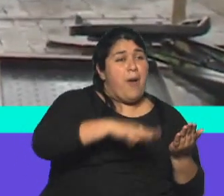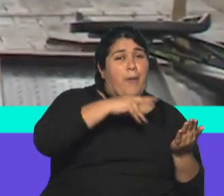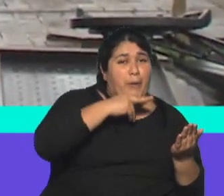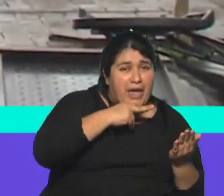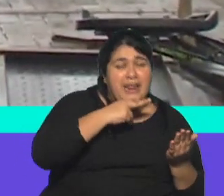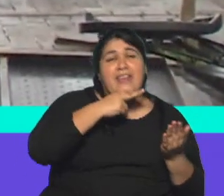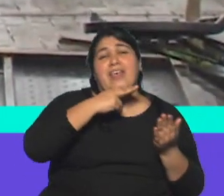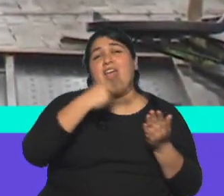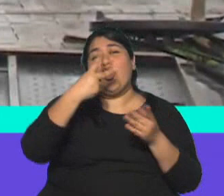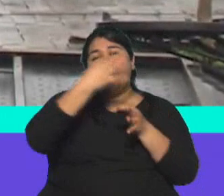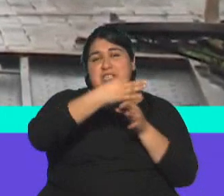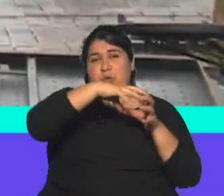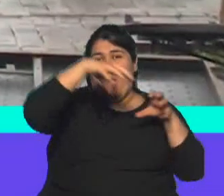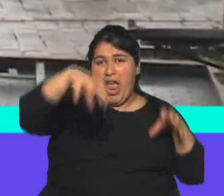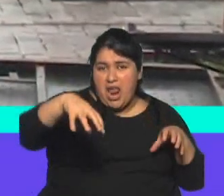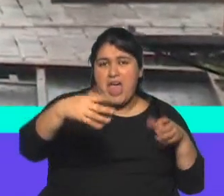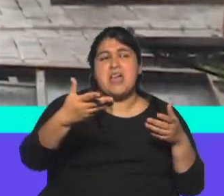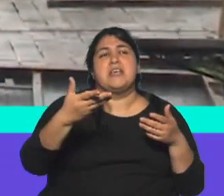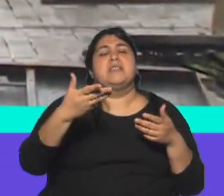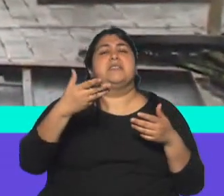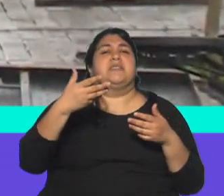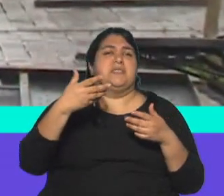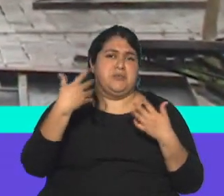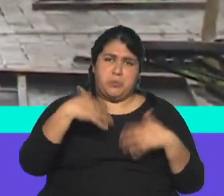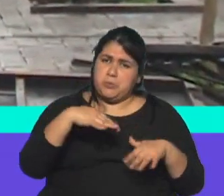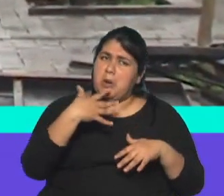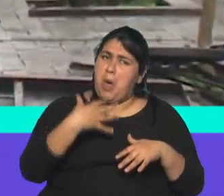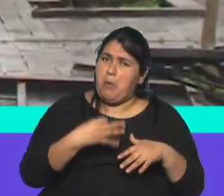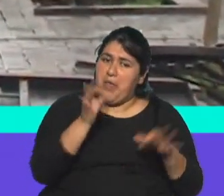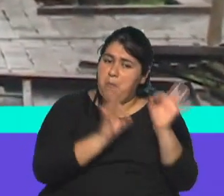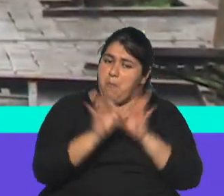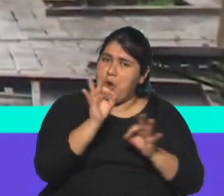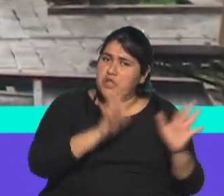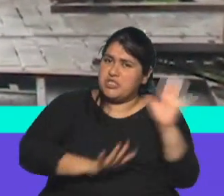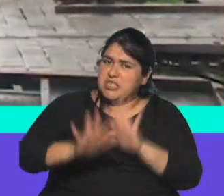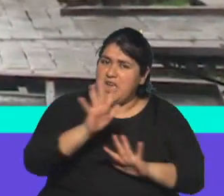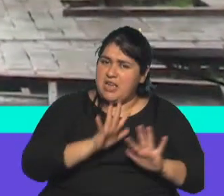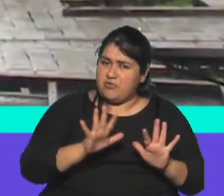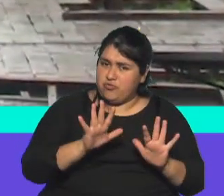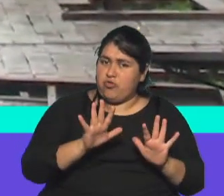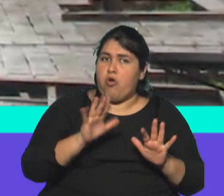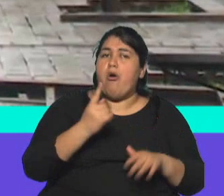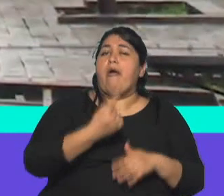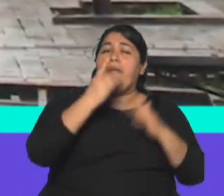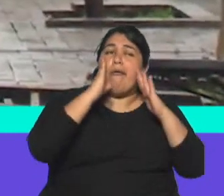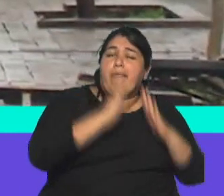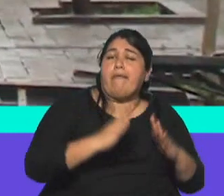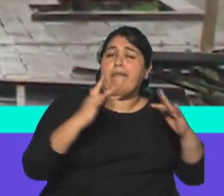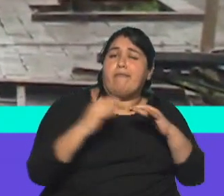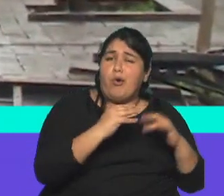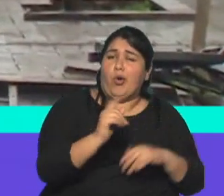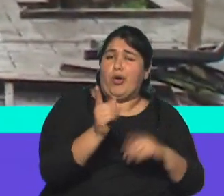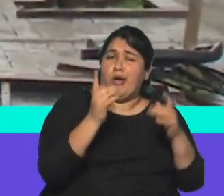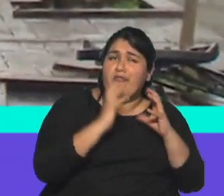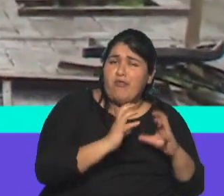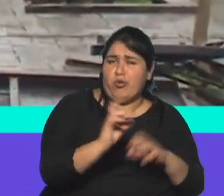con dos escuelas en la zona. La verdad que es un proyecto, no es un proyecto solo futbolístico. Nosotros decimos